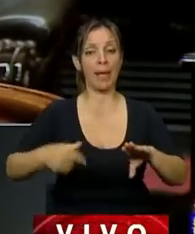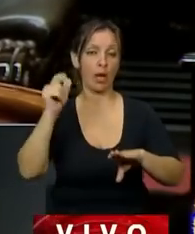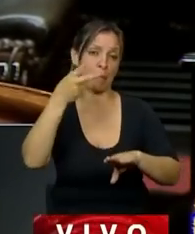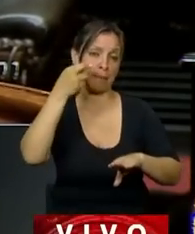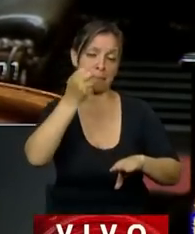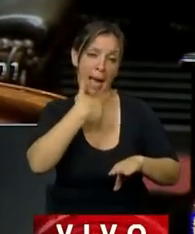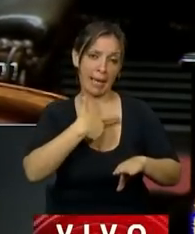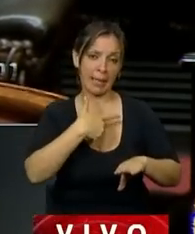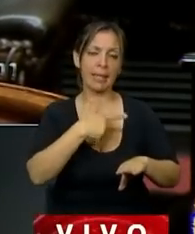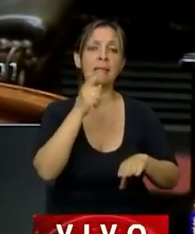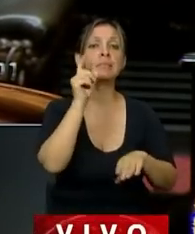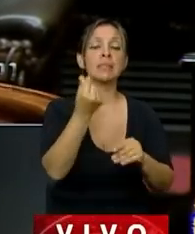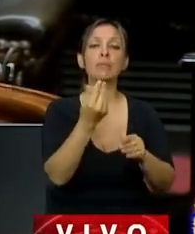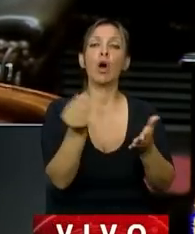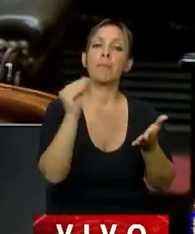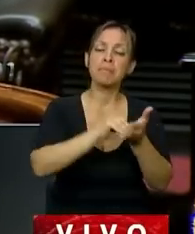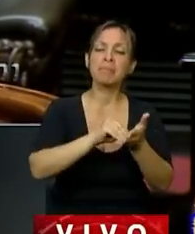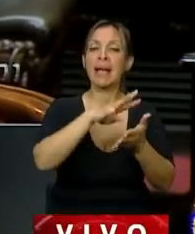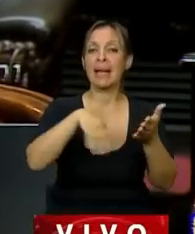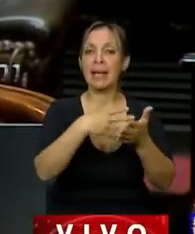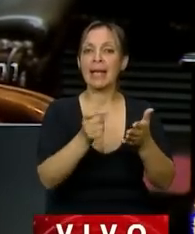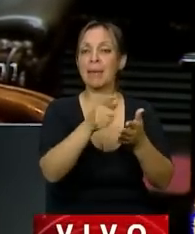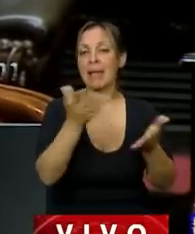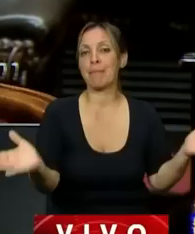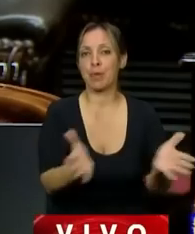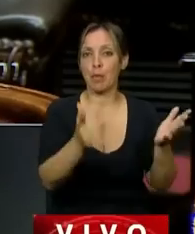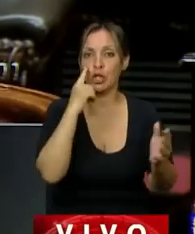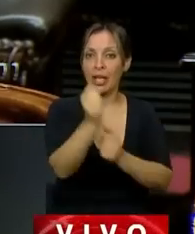ese refuerzo del régimen de promoción industrial para